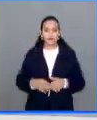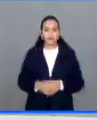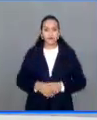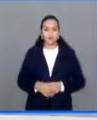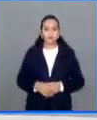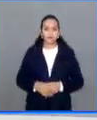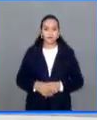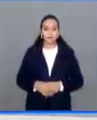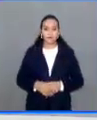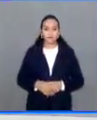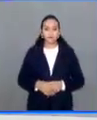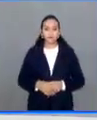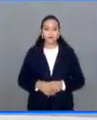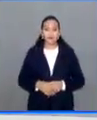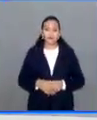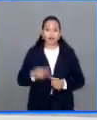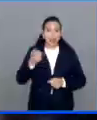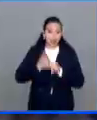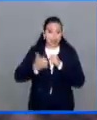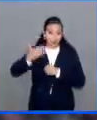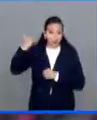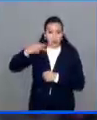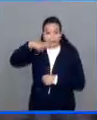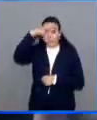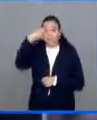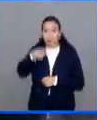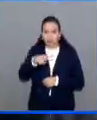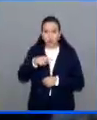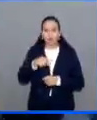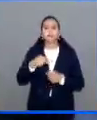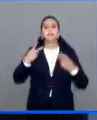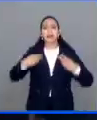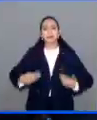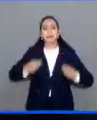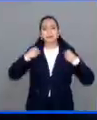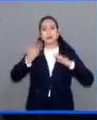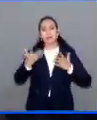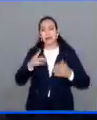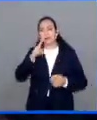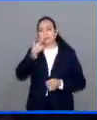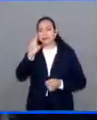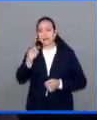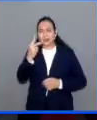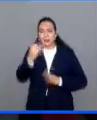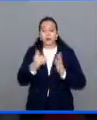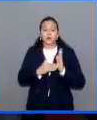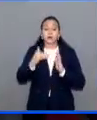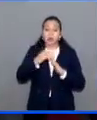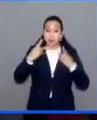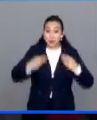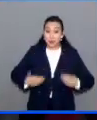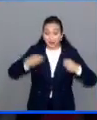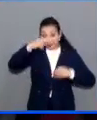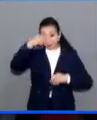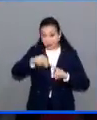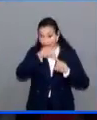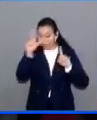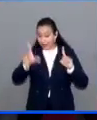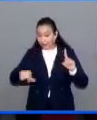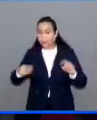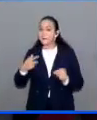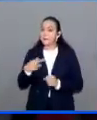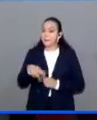Hasta el año pasado, México contaba con una población de 132 millones de habitantes. Sin embargo,